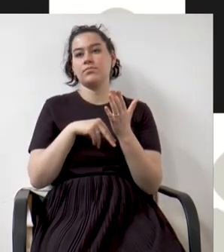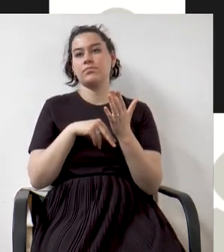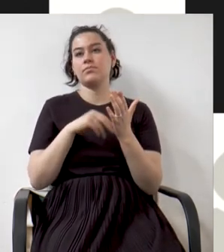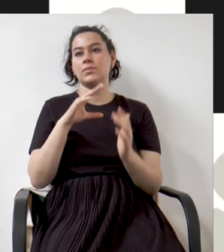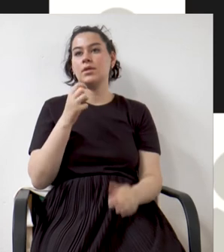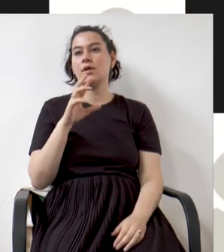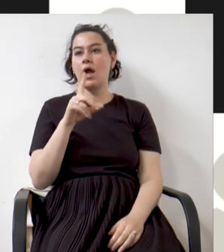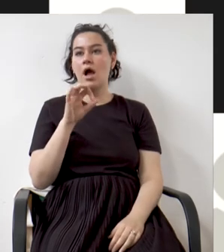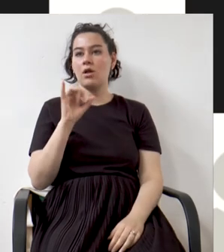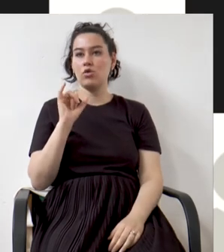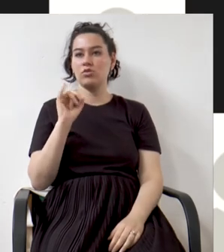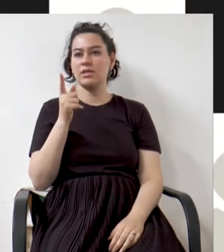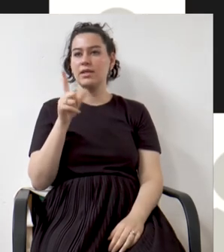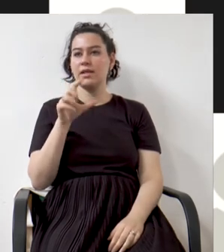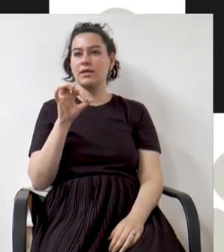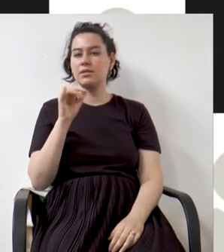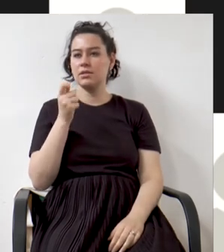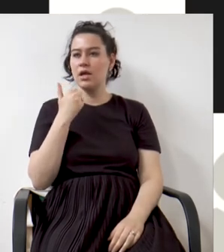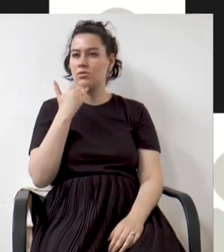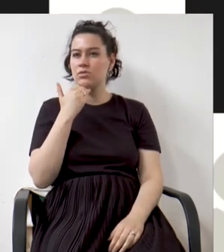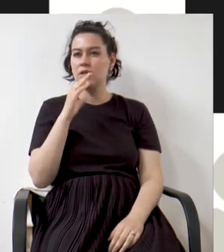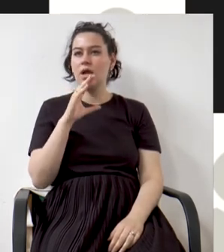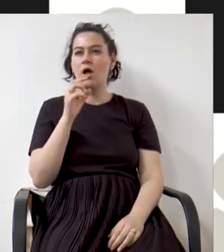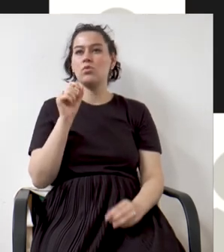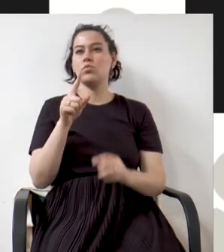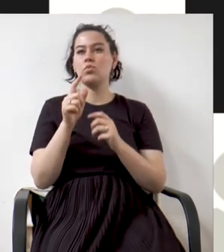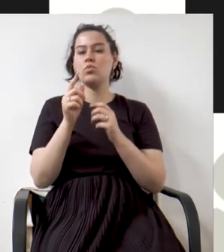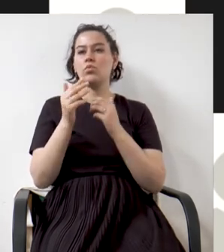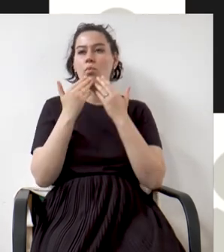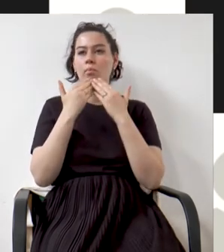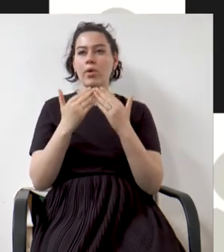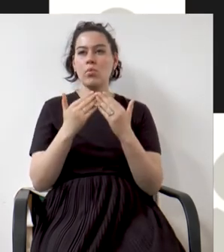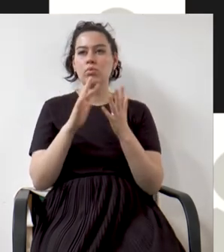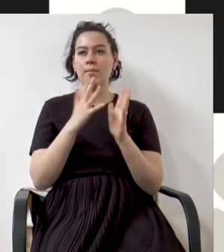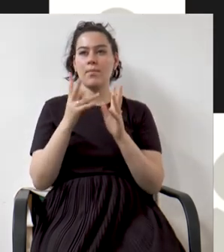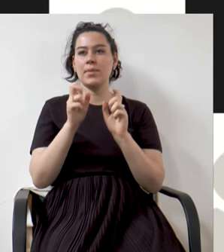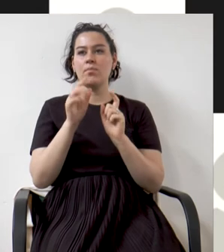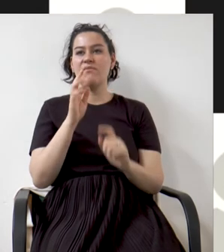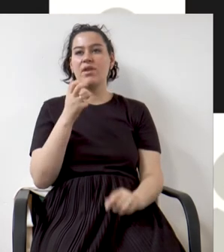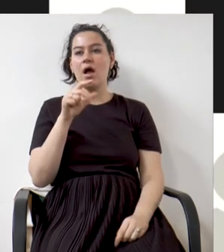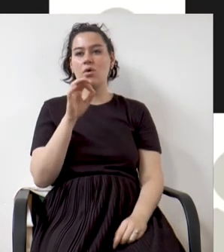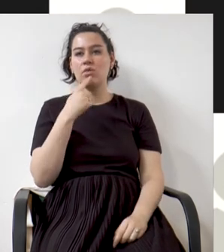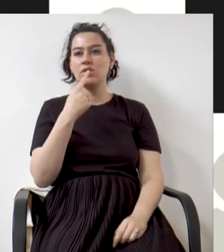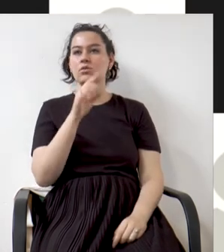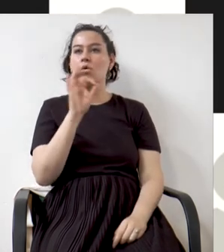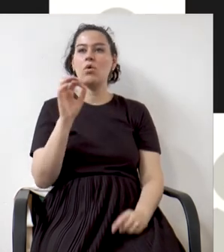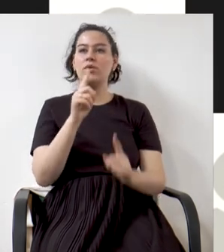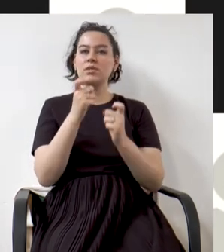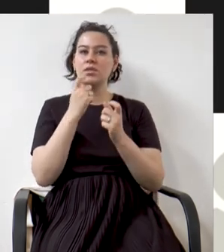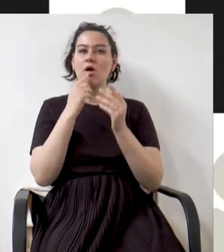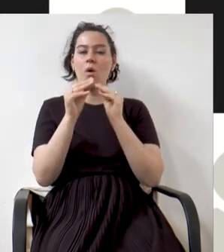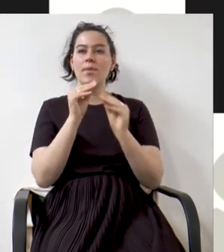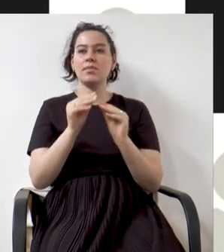Carlos Iglesias, no sé si, Carlos, la pregunta que planteabas iba más o menos en el orden de lo que Franco estaba diciendo, o si querés hacer algún comentario